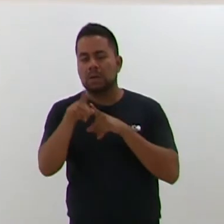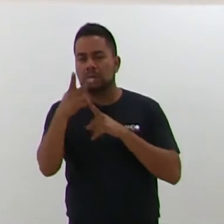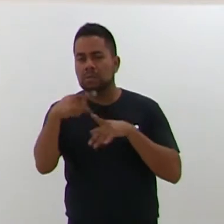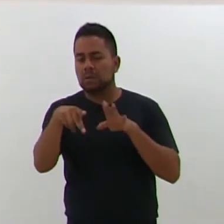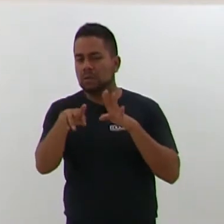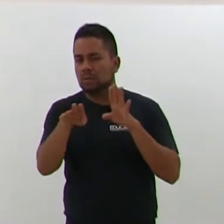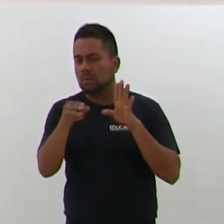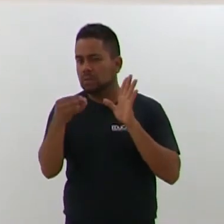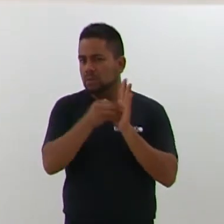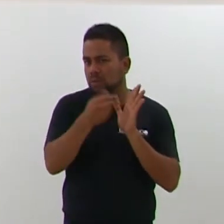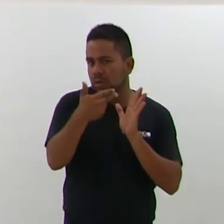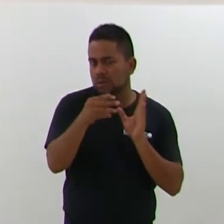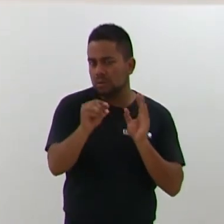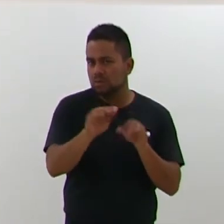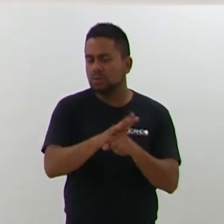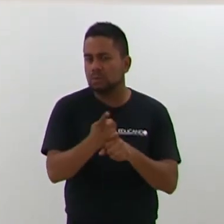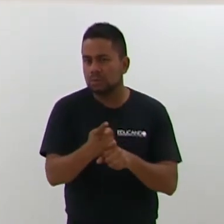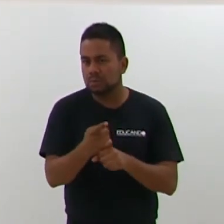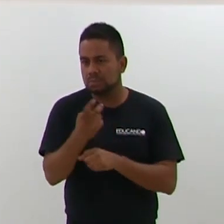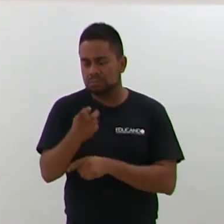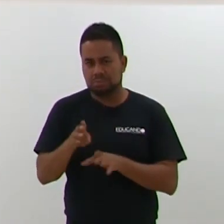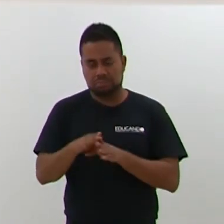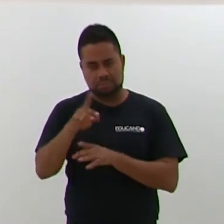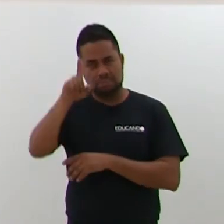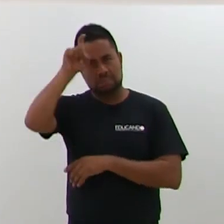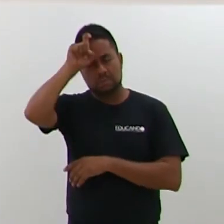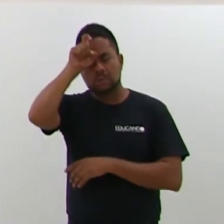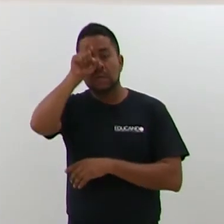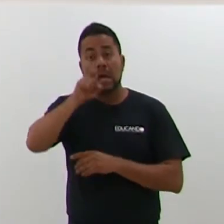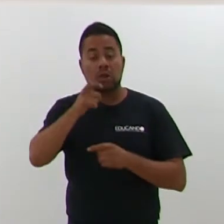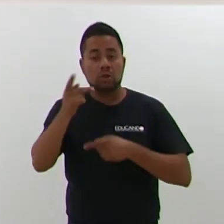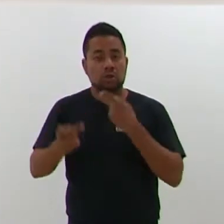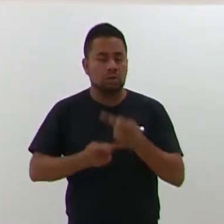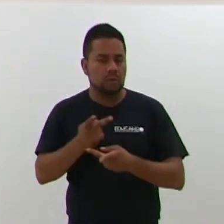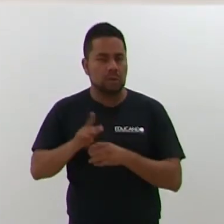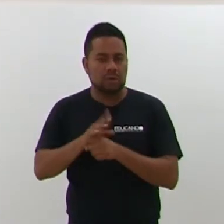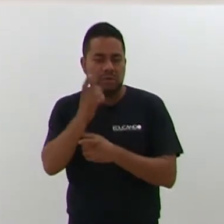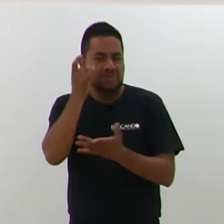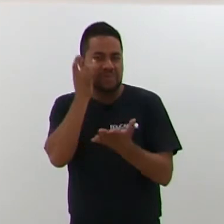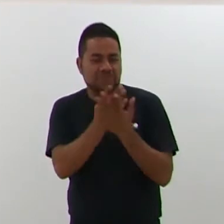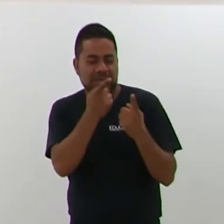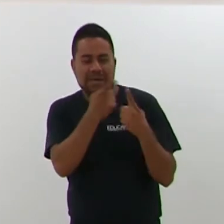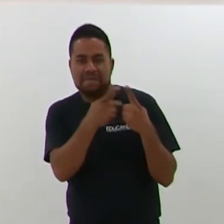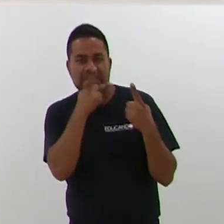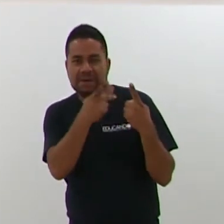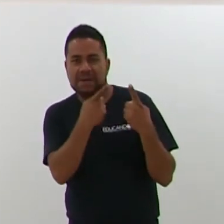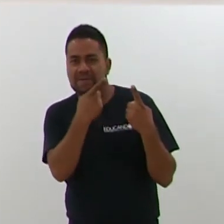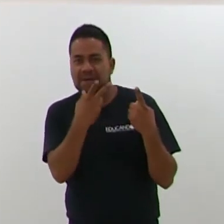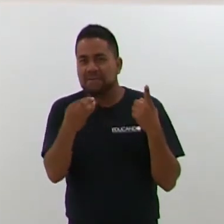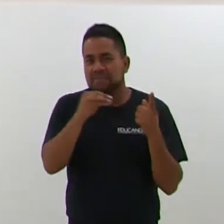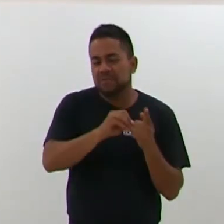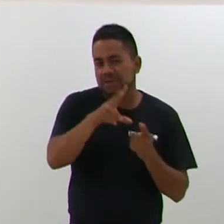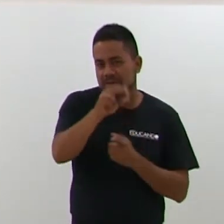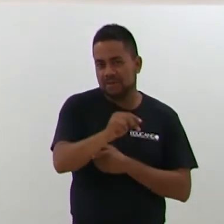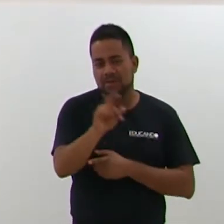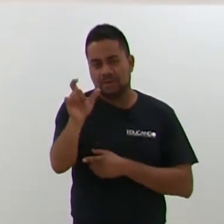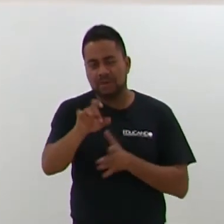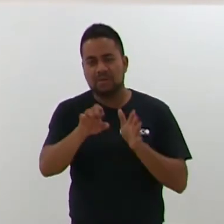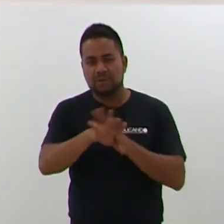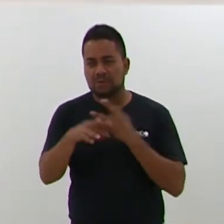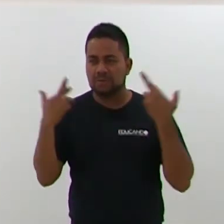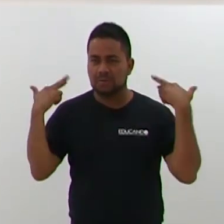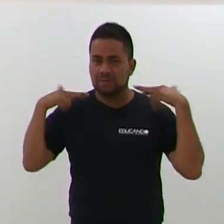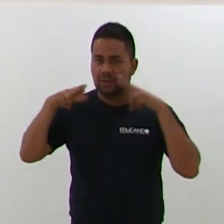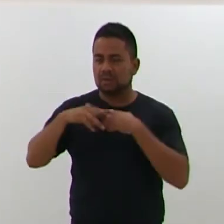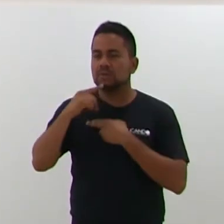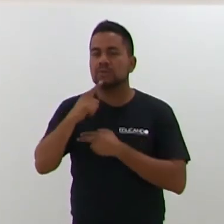ponen la H? ¿Verdad? Esa sería nuestra pregunta. Porque es una excepción, o sea, se salva, pues. Es como cuando el maestro